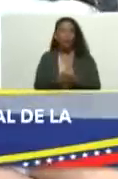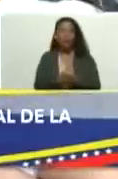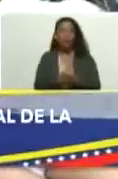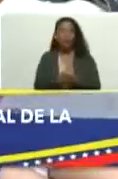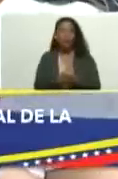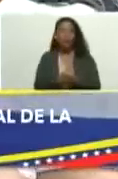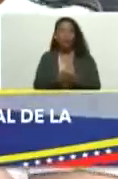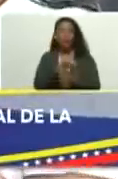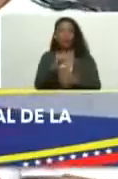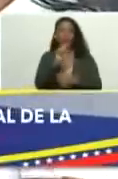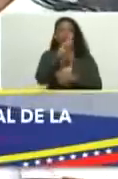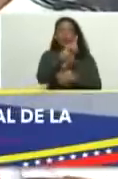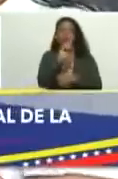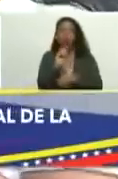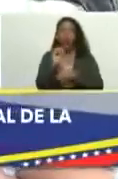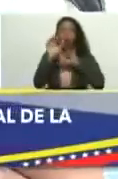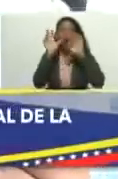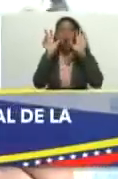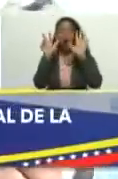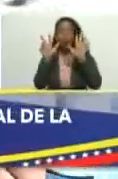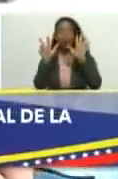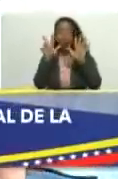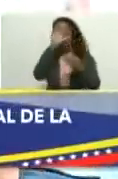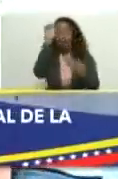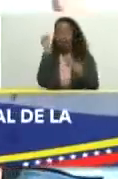Somos 108 trabajadores,